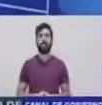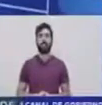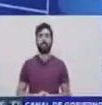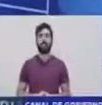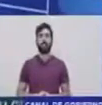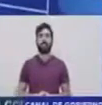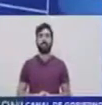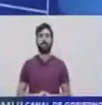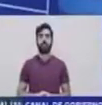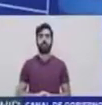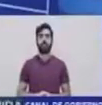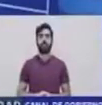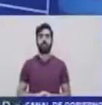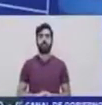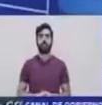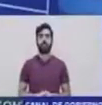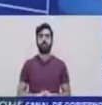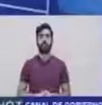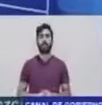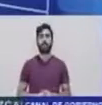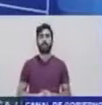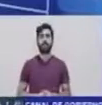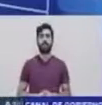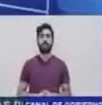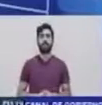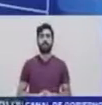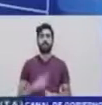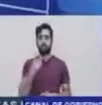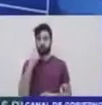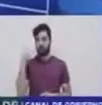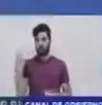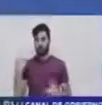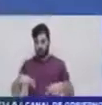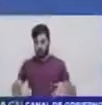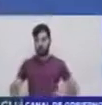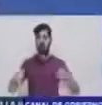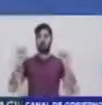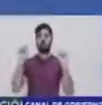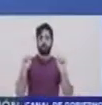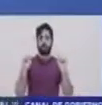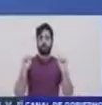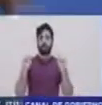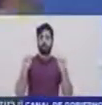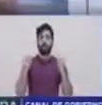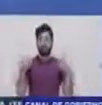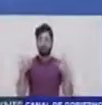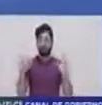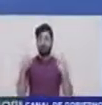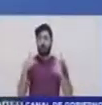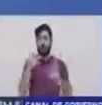y colocamos la barra en la barbilla, cerca de la barbilla.